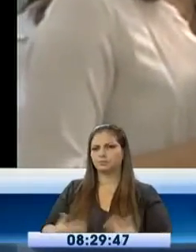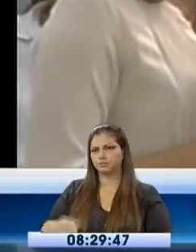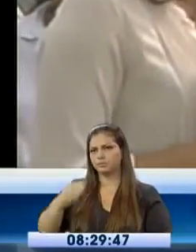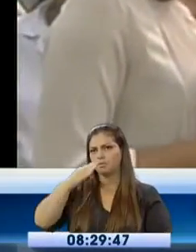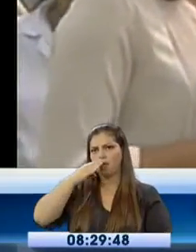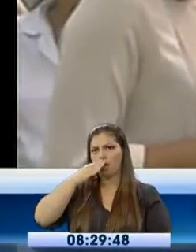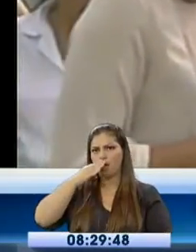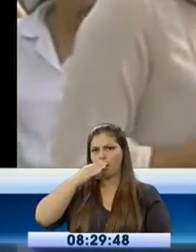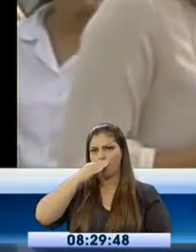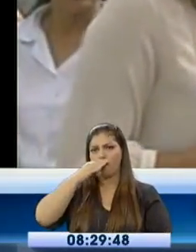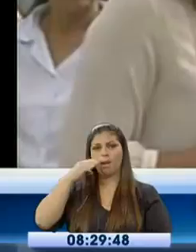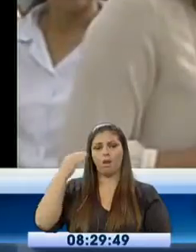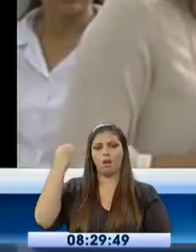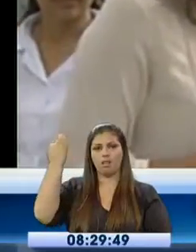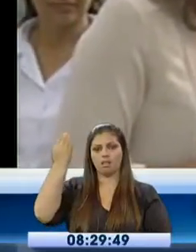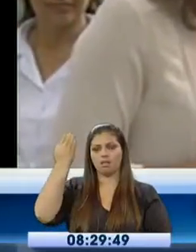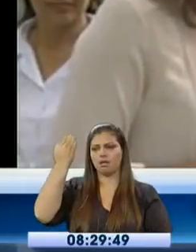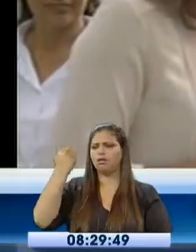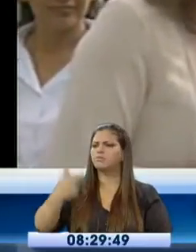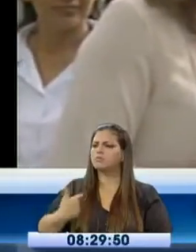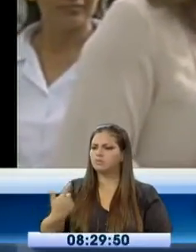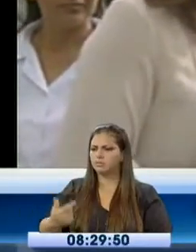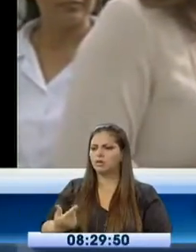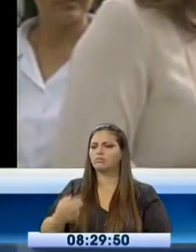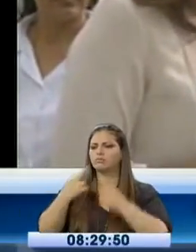por el alcalde de Guayaquil.